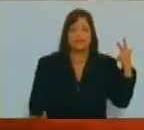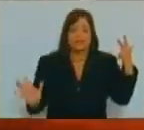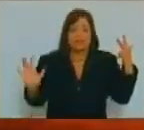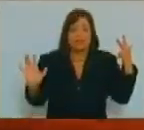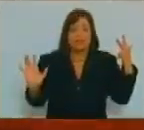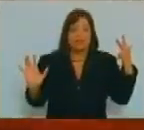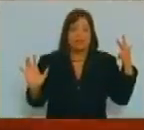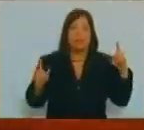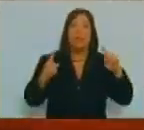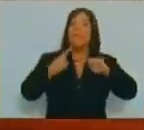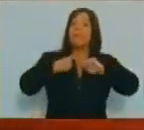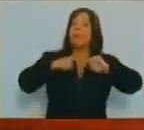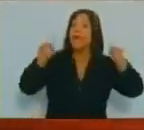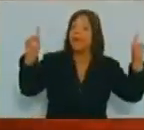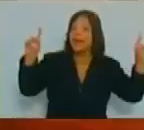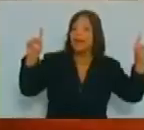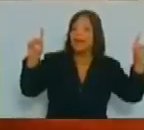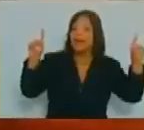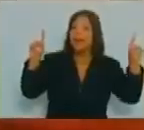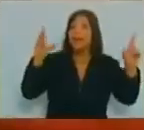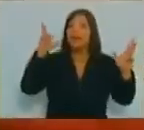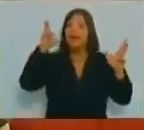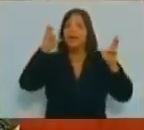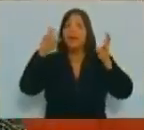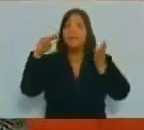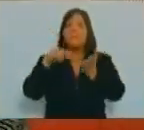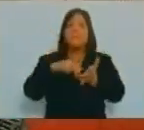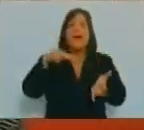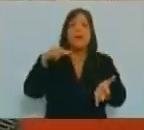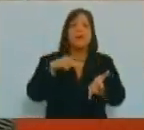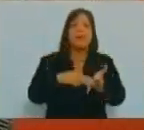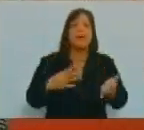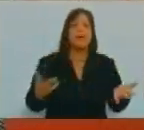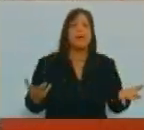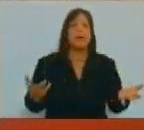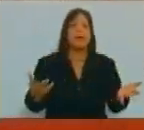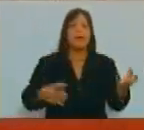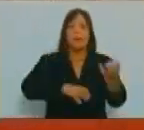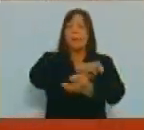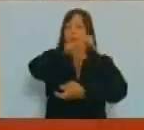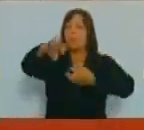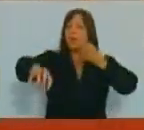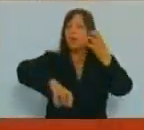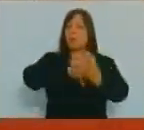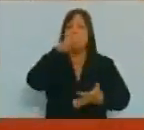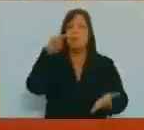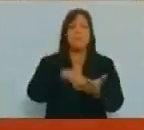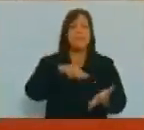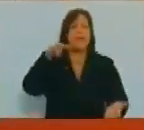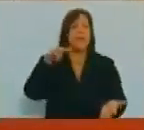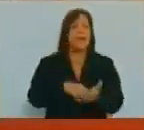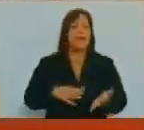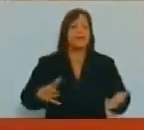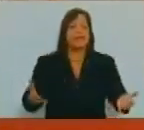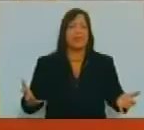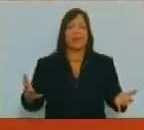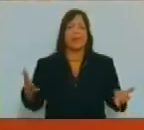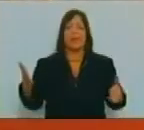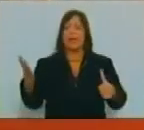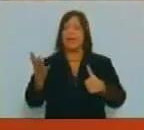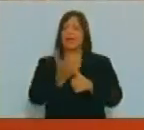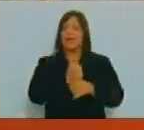sin embargo cuando se habla de miranda y el desastre en las cárceles de miranda entonces nos encontramos